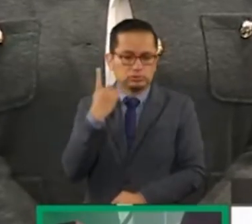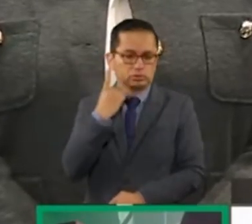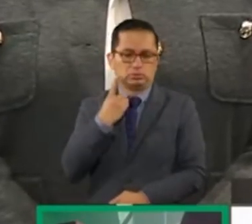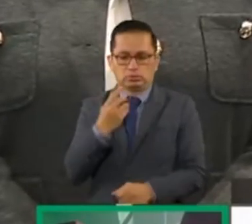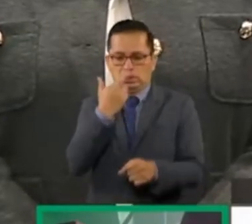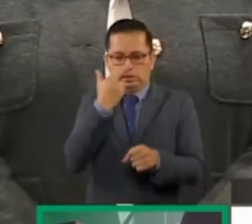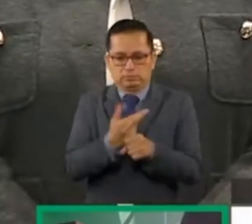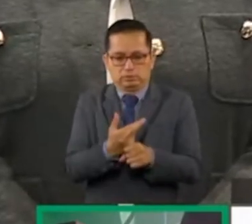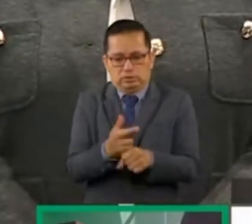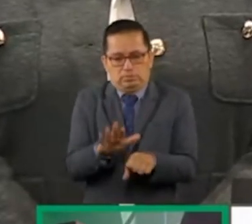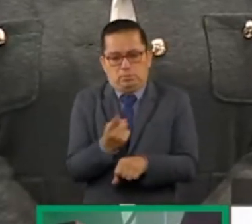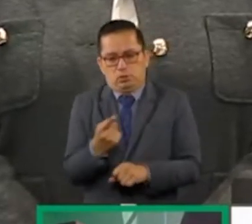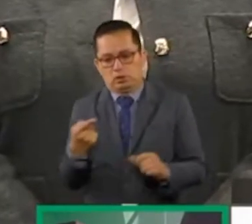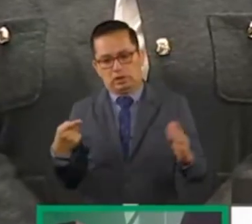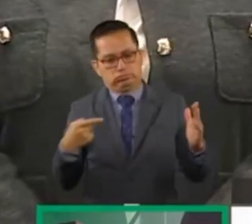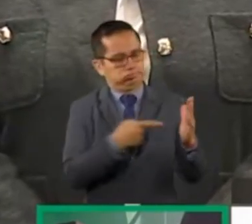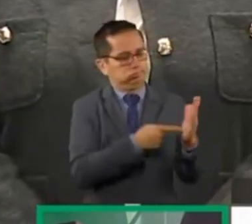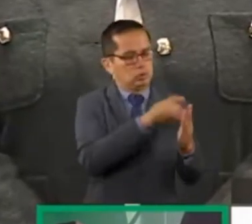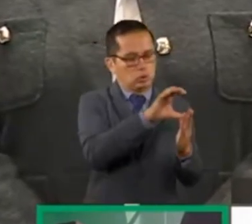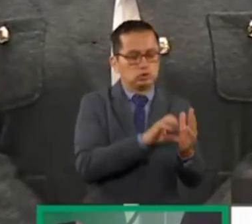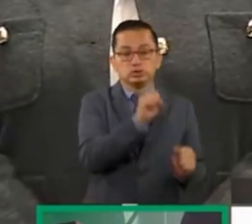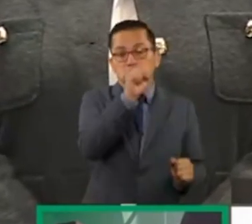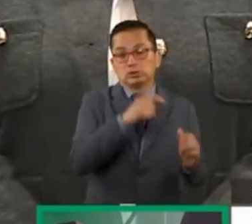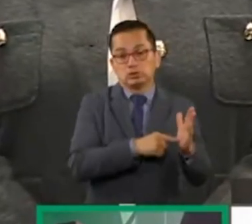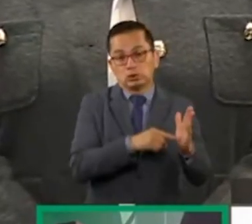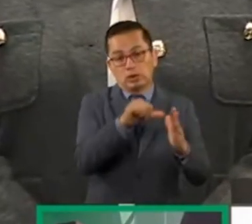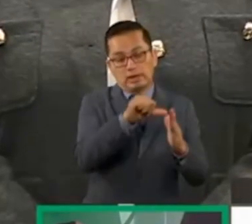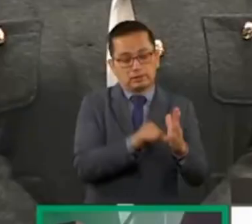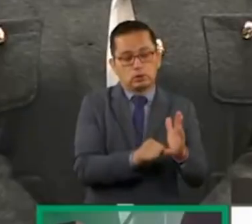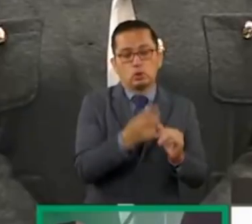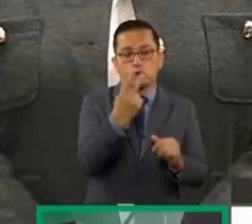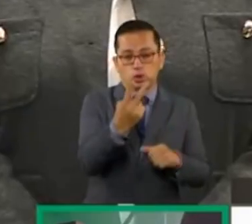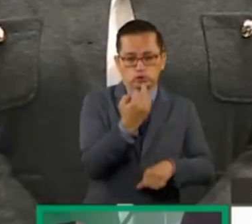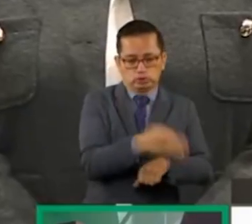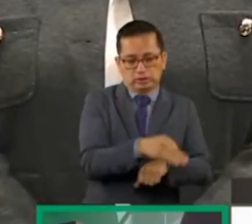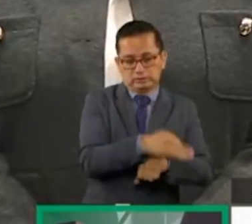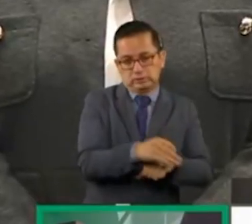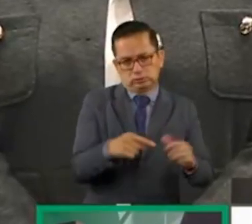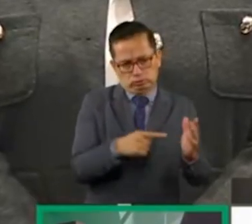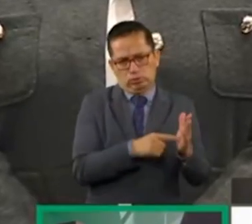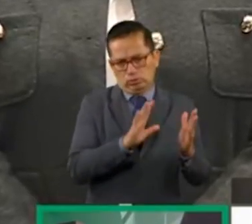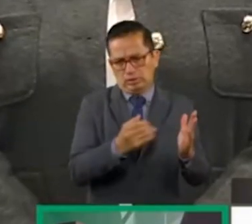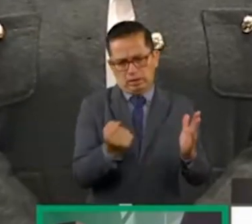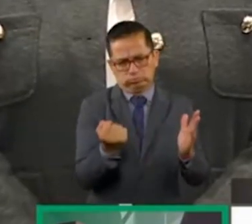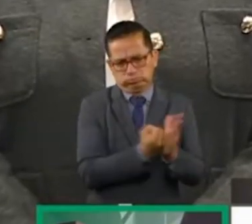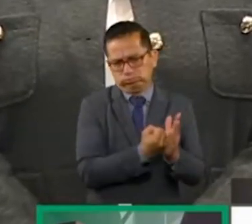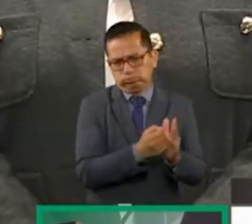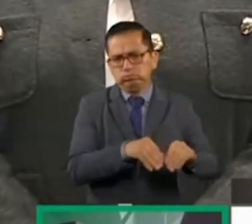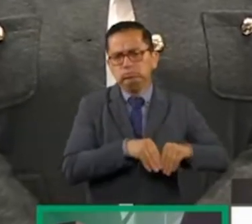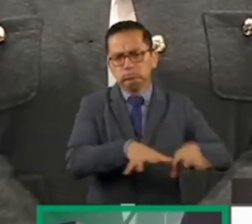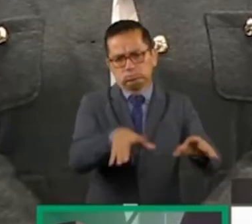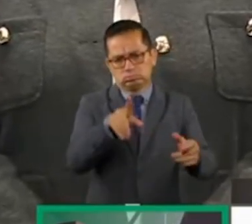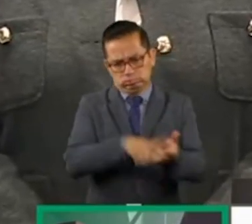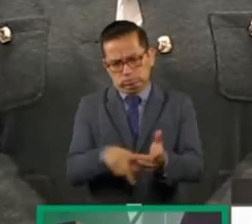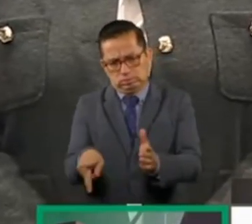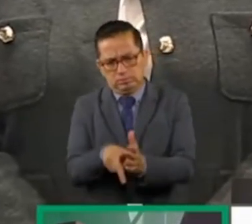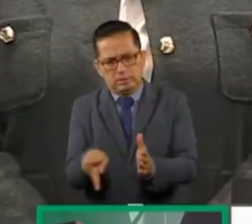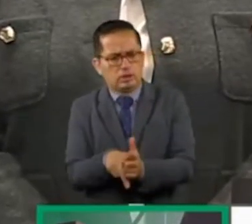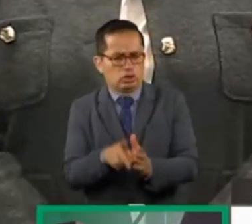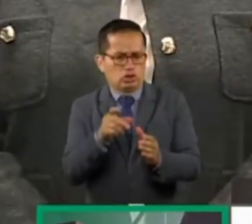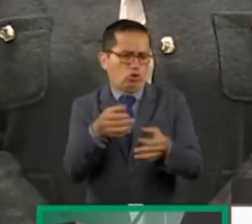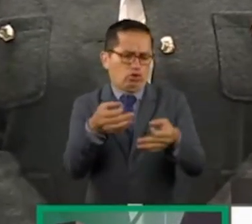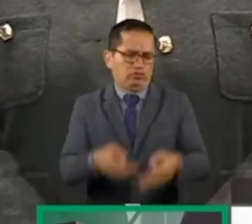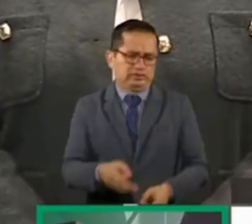por mandato del artículo 2º transitorio del decreto publicado en el Diario Oficial de la Federación el